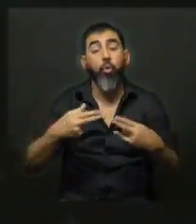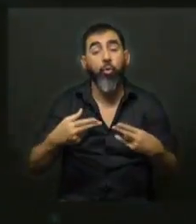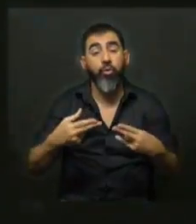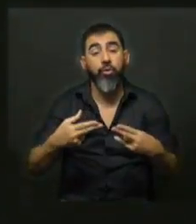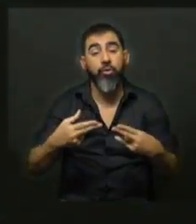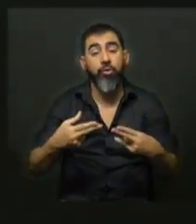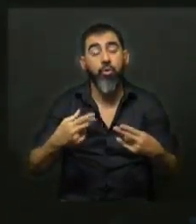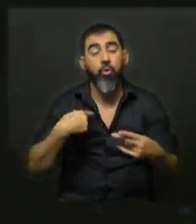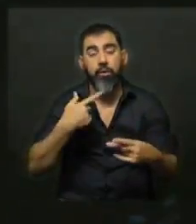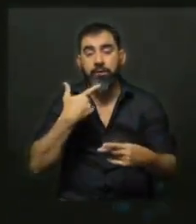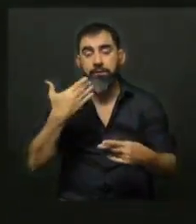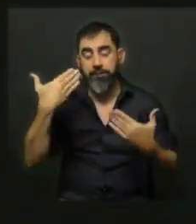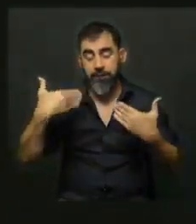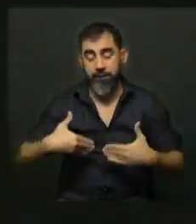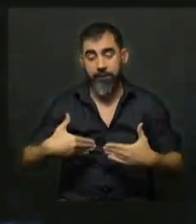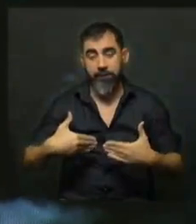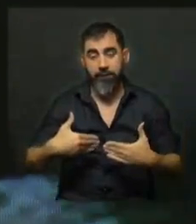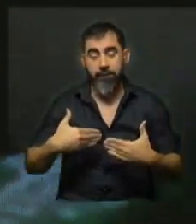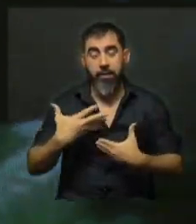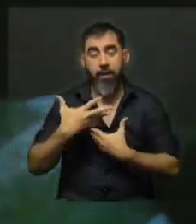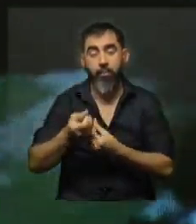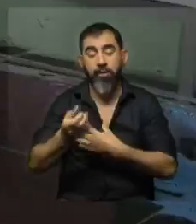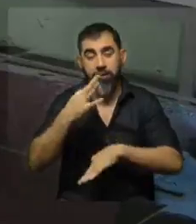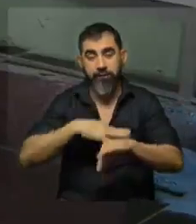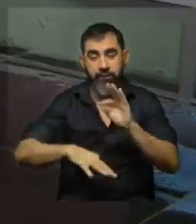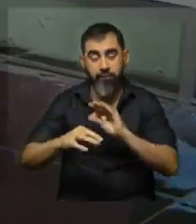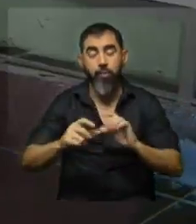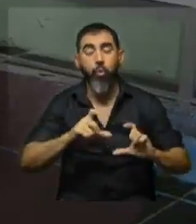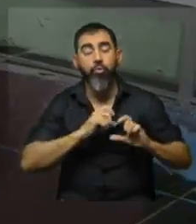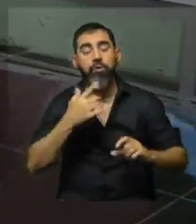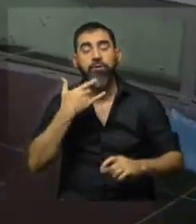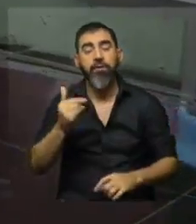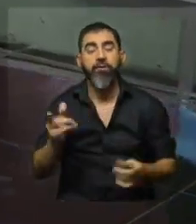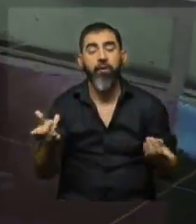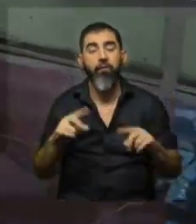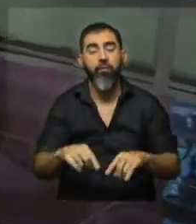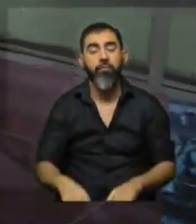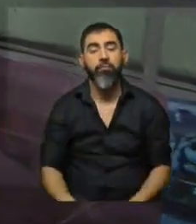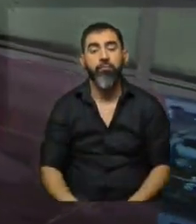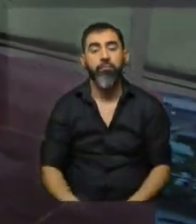señora, que hoy nos vestimos de celeste, aunque estemos vestidos de otro color? Pero bueno, corazón celeste. Ya ven.